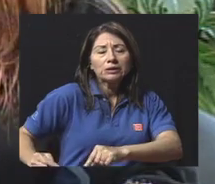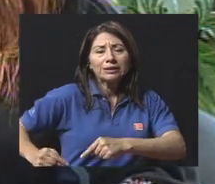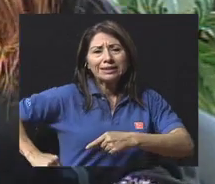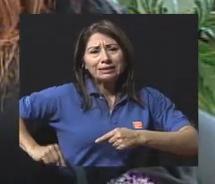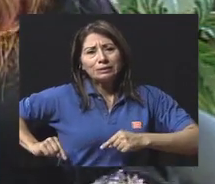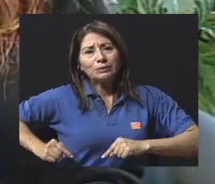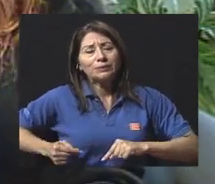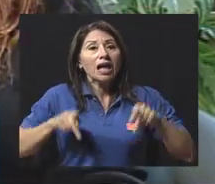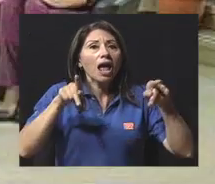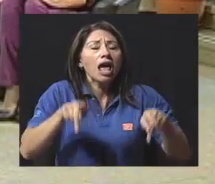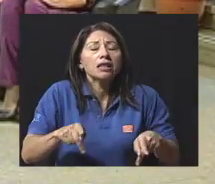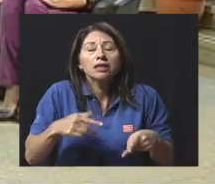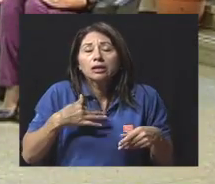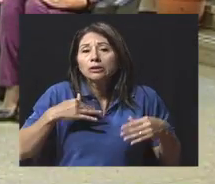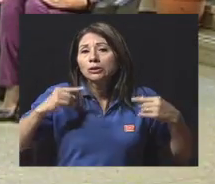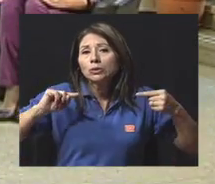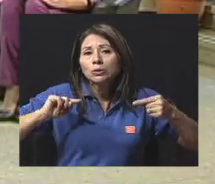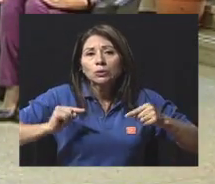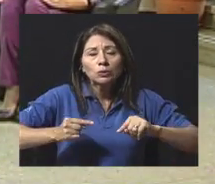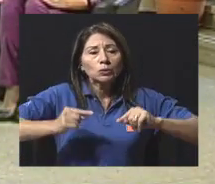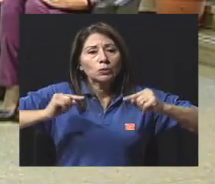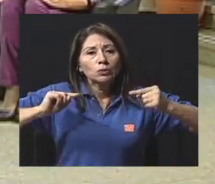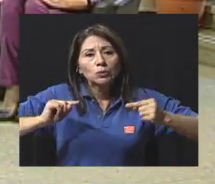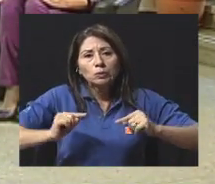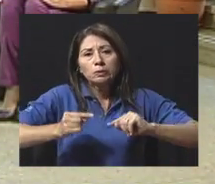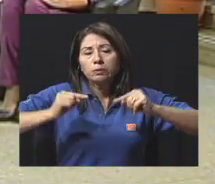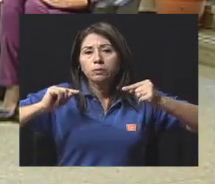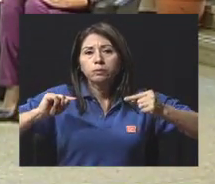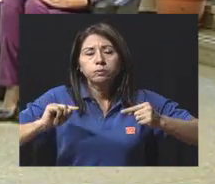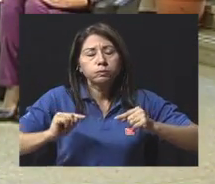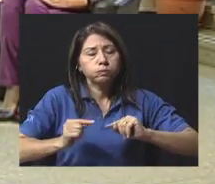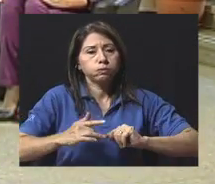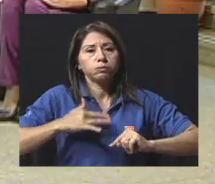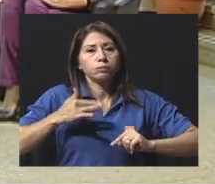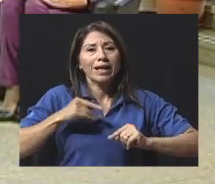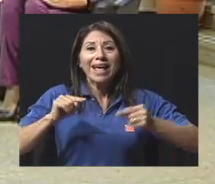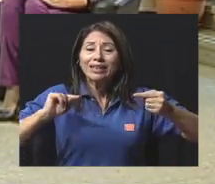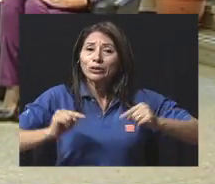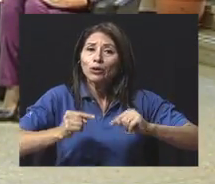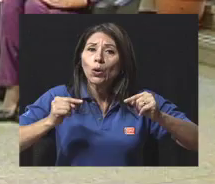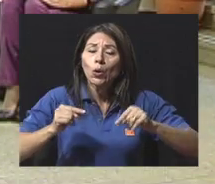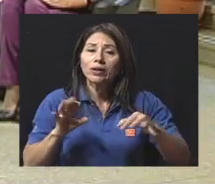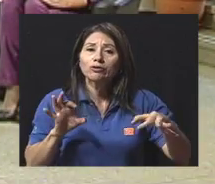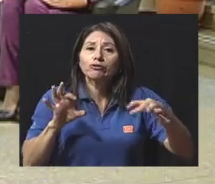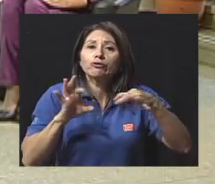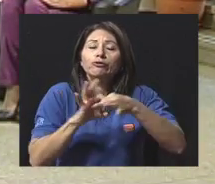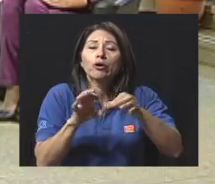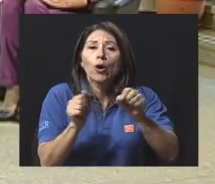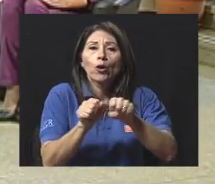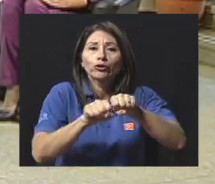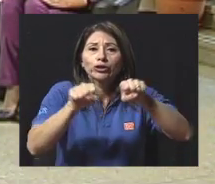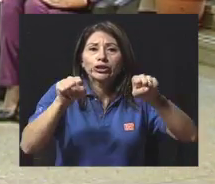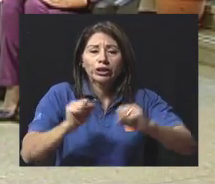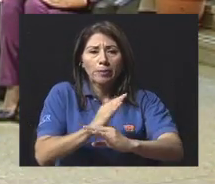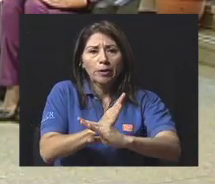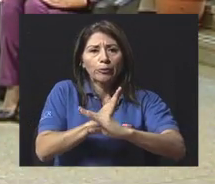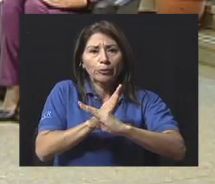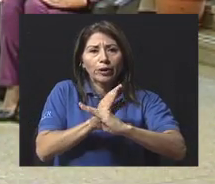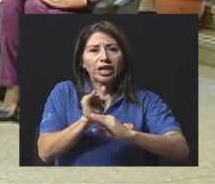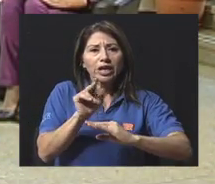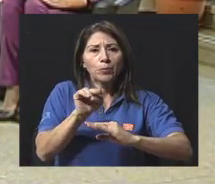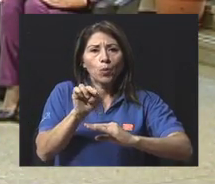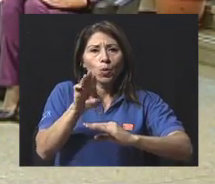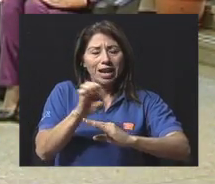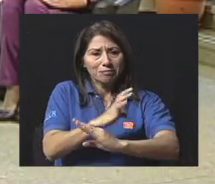produce mucho dolor estos dolores tienen que ver con el sistema inmune Y cómo el sistema inmune trata de combatir al